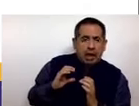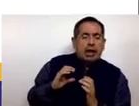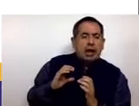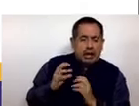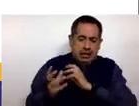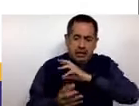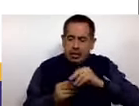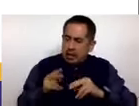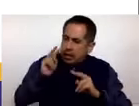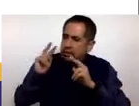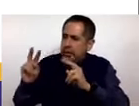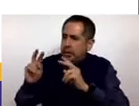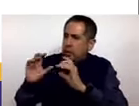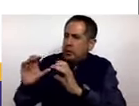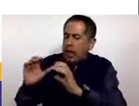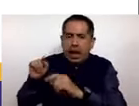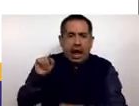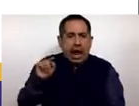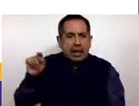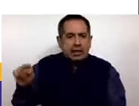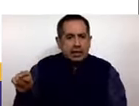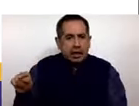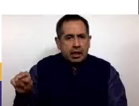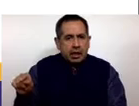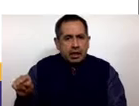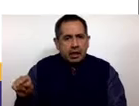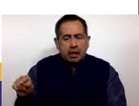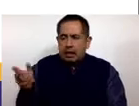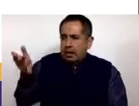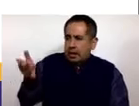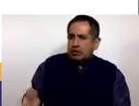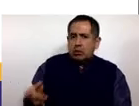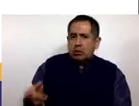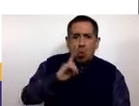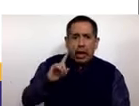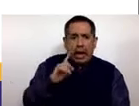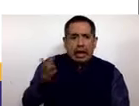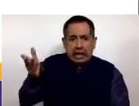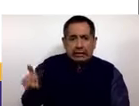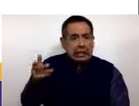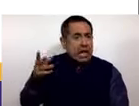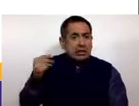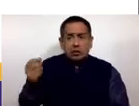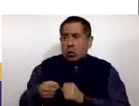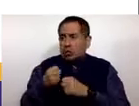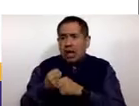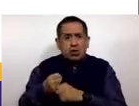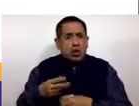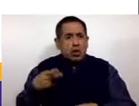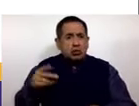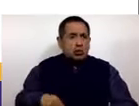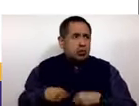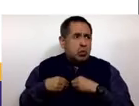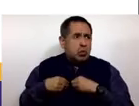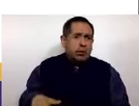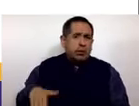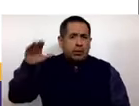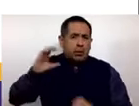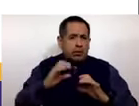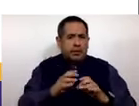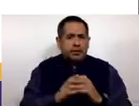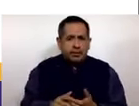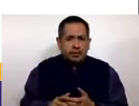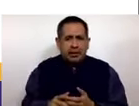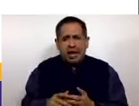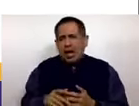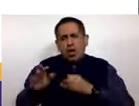abuelas con otros ojos y decir que son mujeres que han trabajado toda su vida en los cuidados. A lo mejor no toda su vida todas las